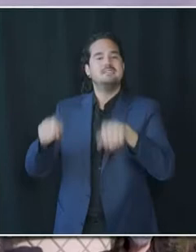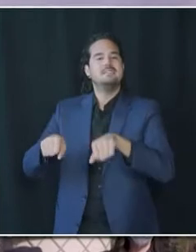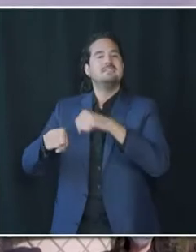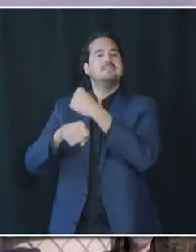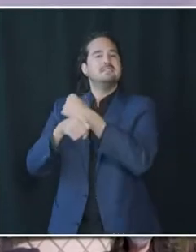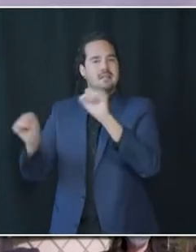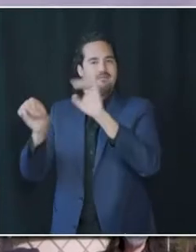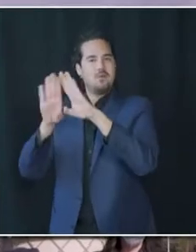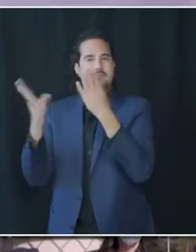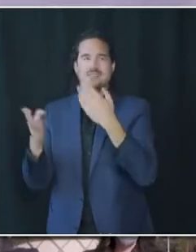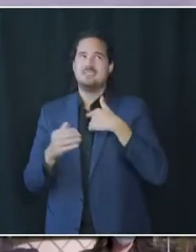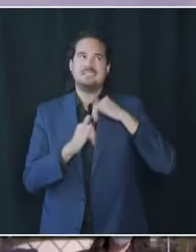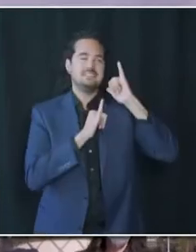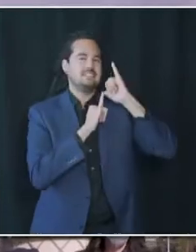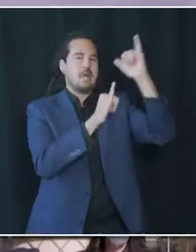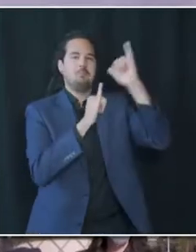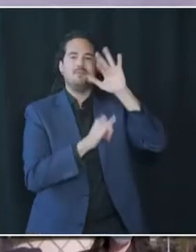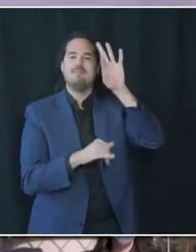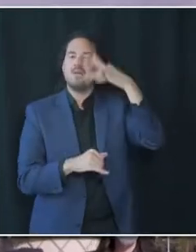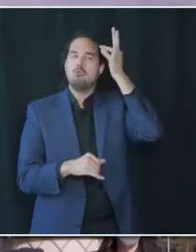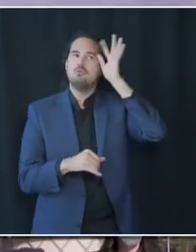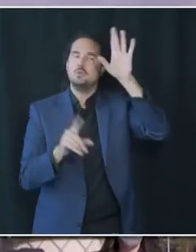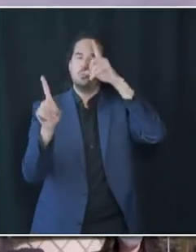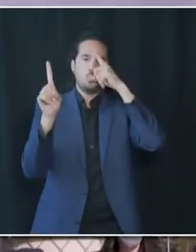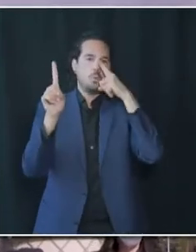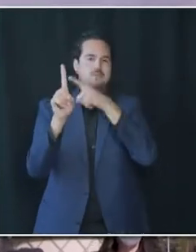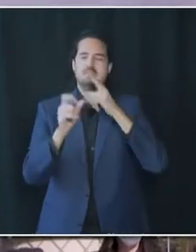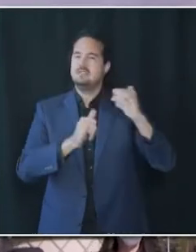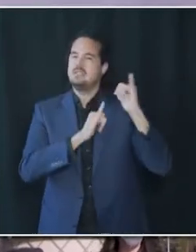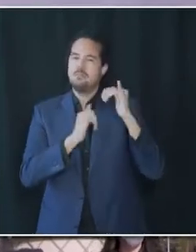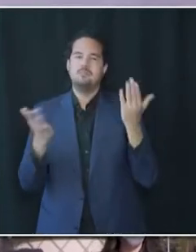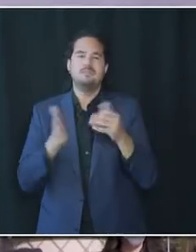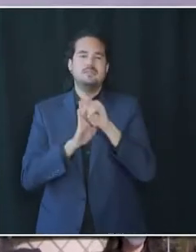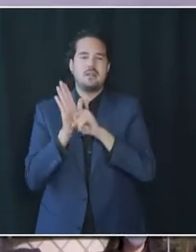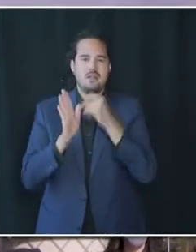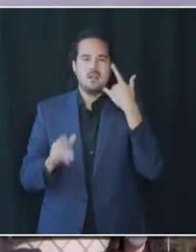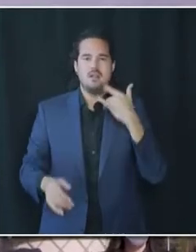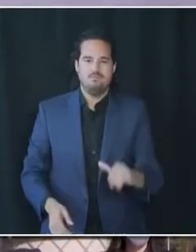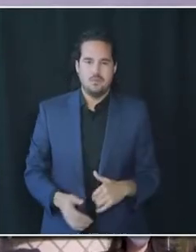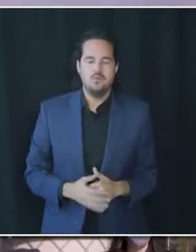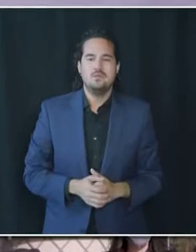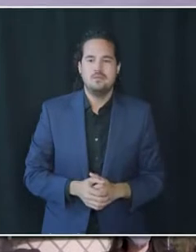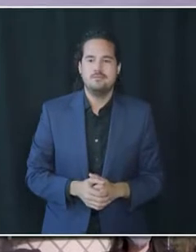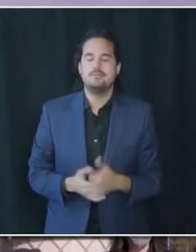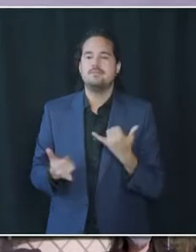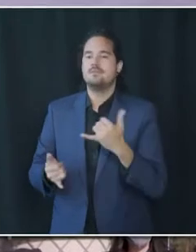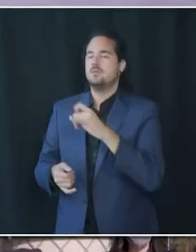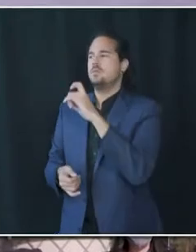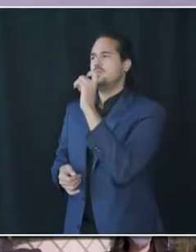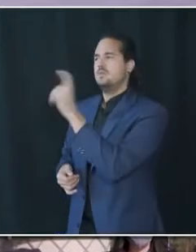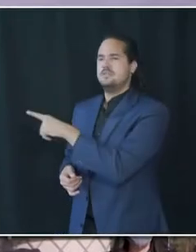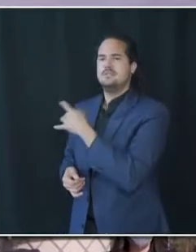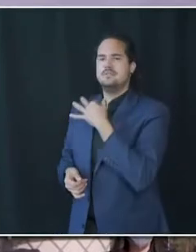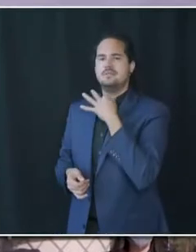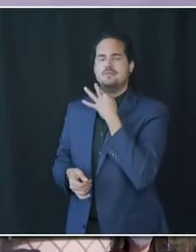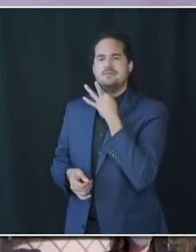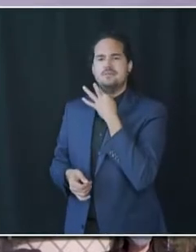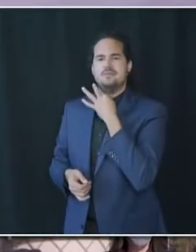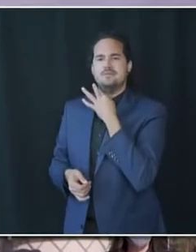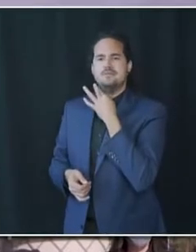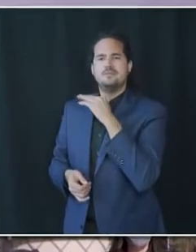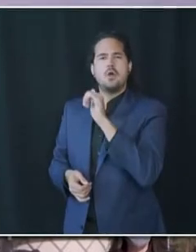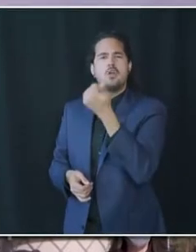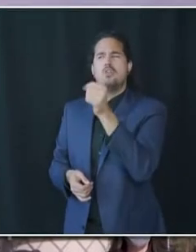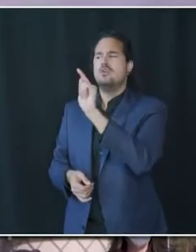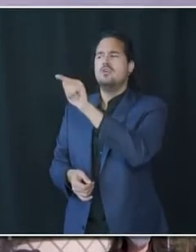alineados con la presidencia de bailén en ese sentido aprendido a usted de alguna lección clave en otros lugares donde él está bien en